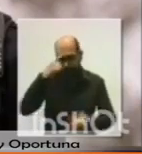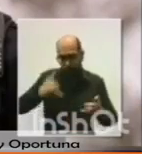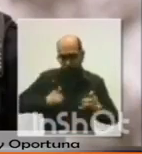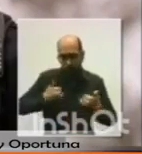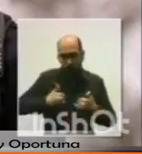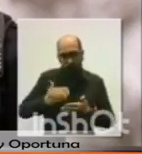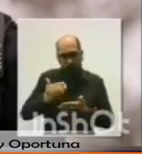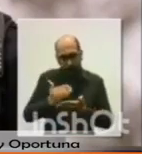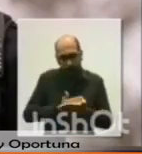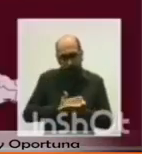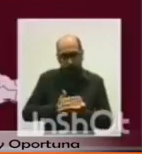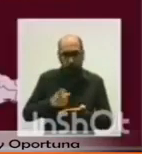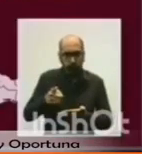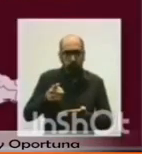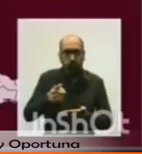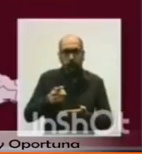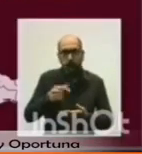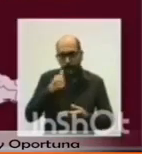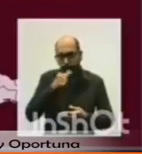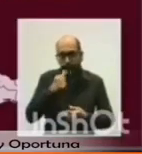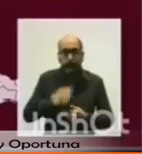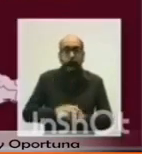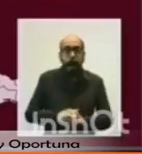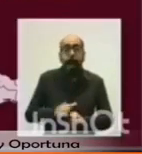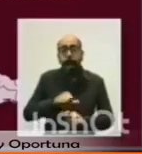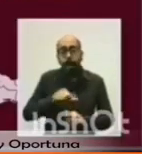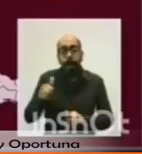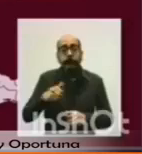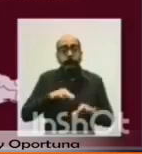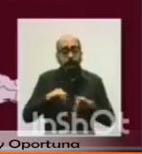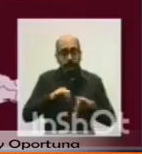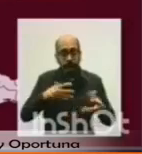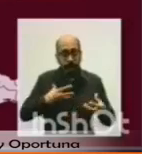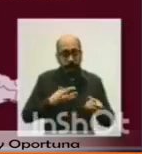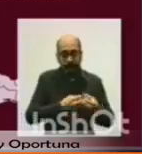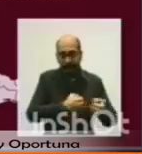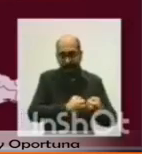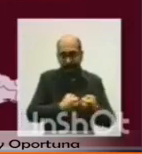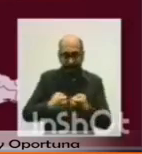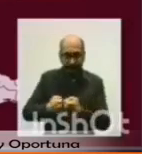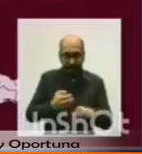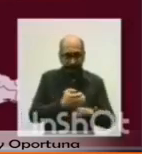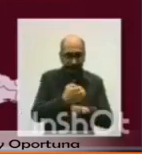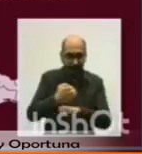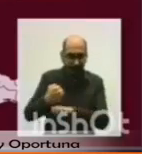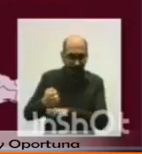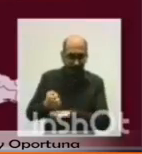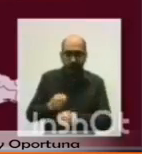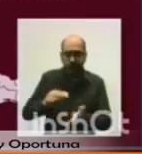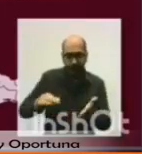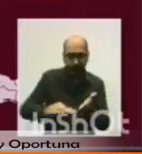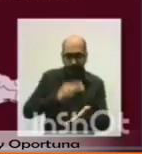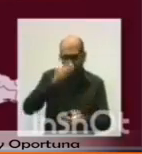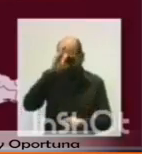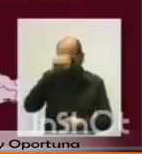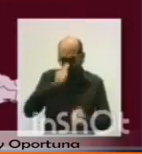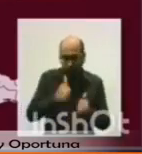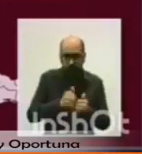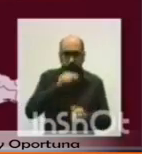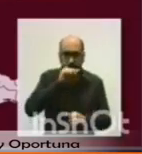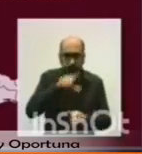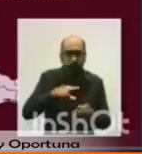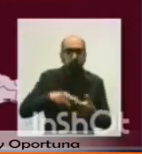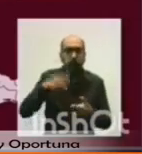relación de colaboración, la siguiente, por favor, la relación de colaboración con los estados vecinos se ha fortalecido con la firma de convenios con